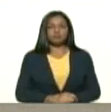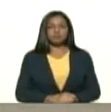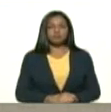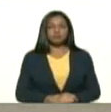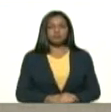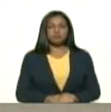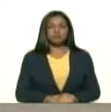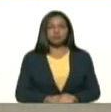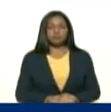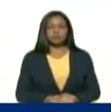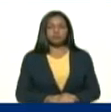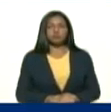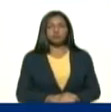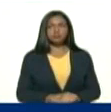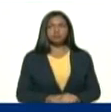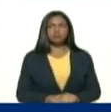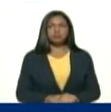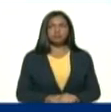Quinto caso.